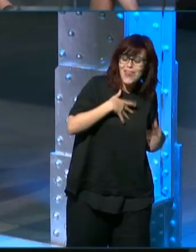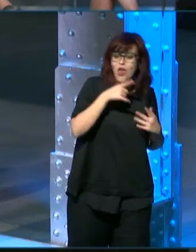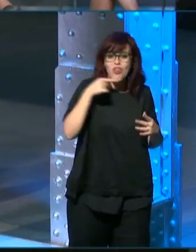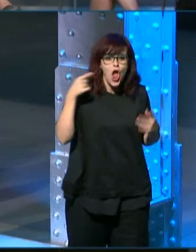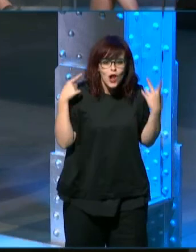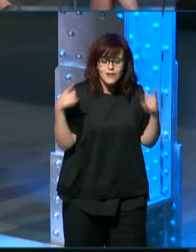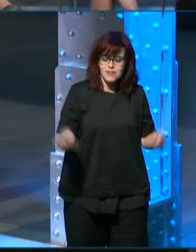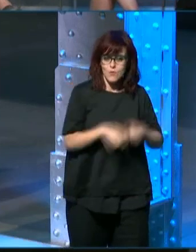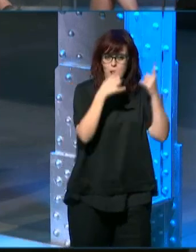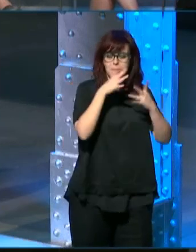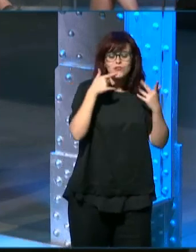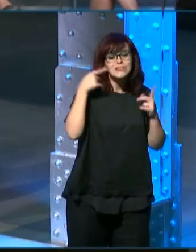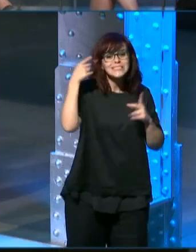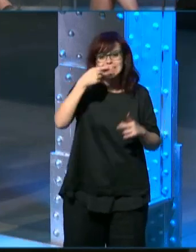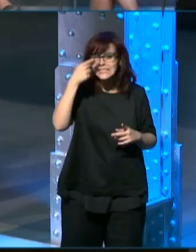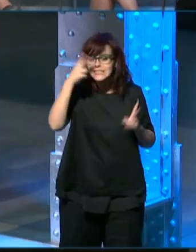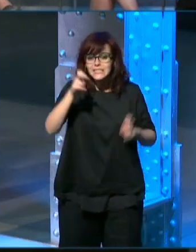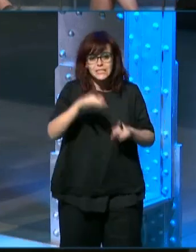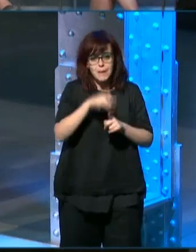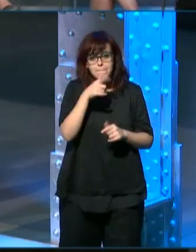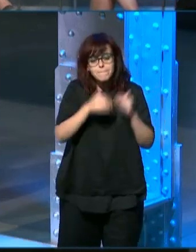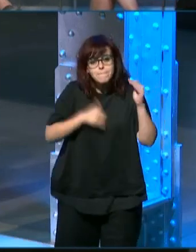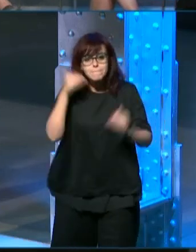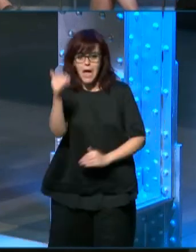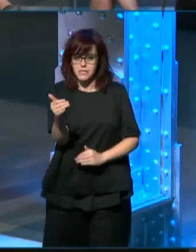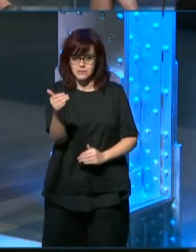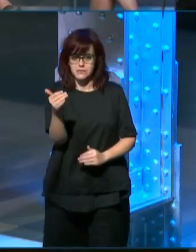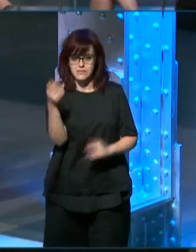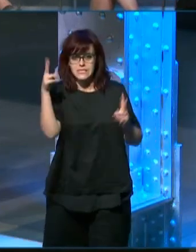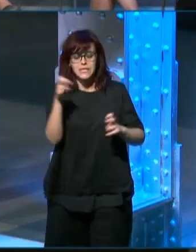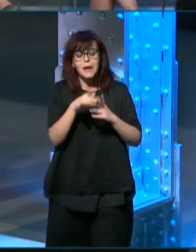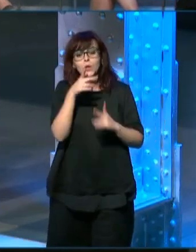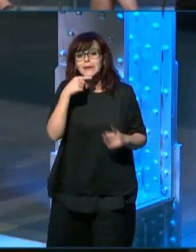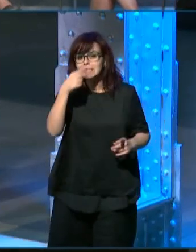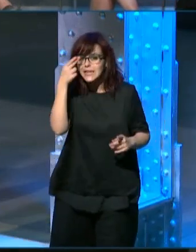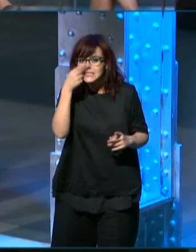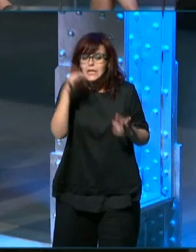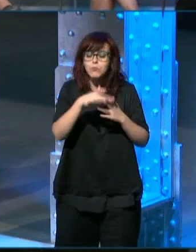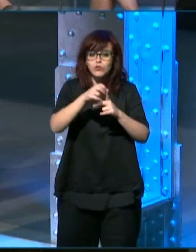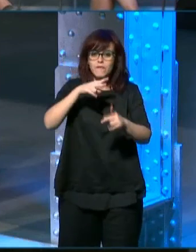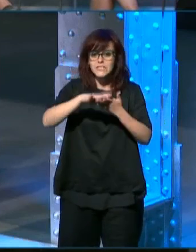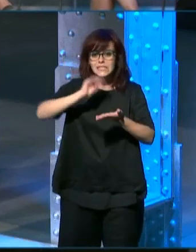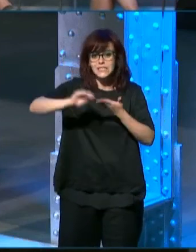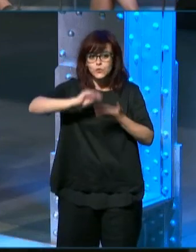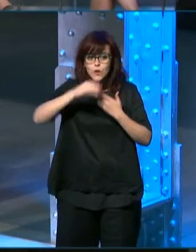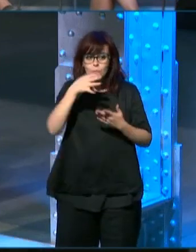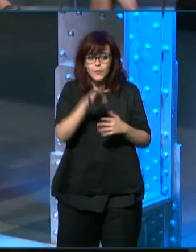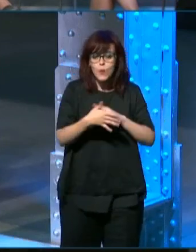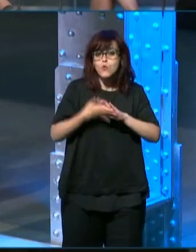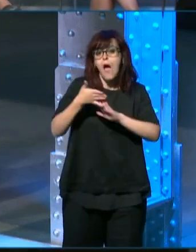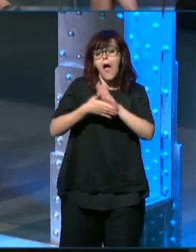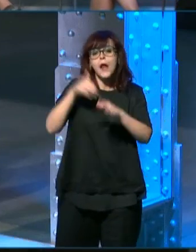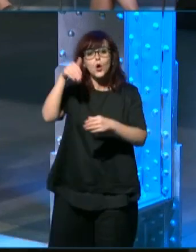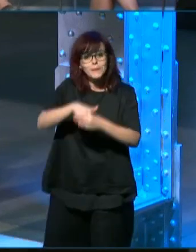creo que podría ser un poco más discutible, ¿no? Entonces, a mí me interesa esa perspectiva de la escritura y creo que a lo mejor puede ser un argumento